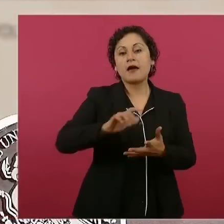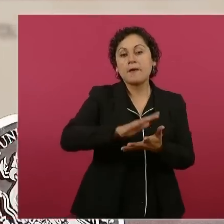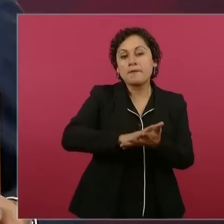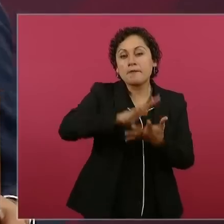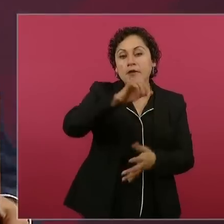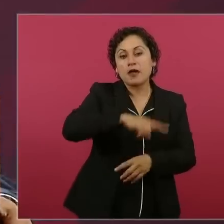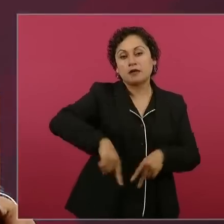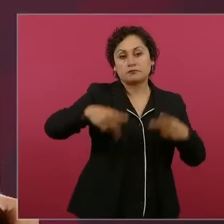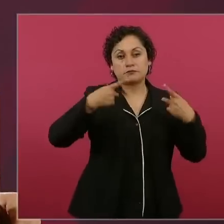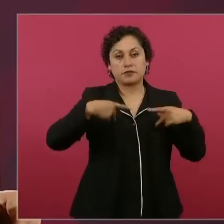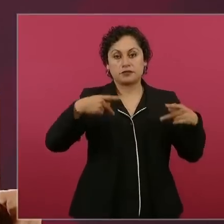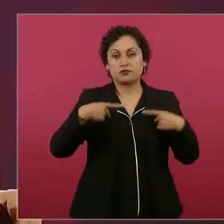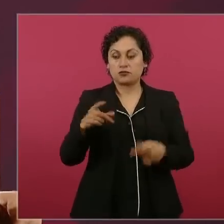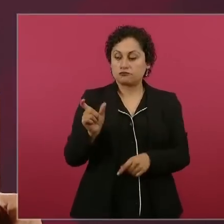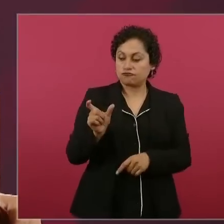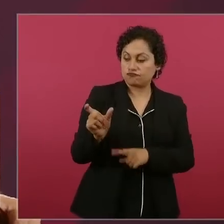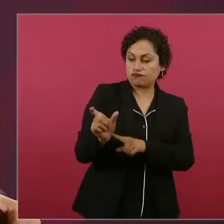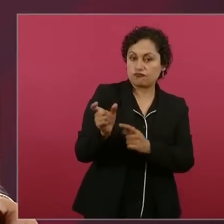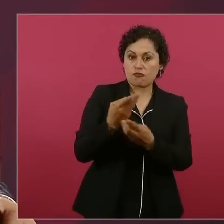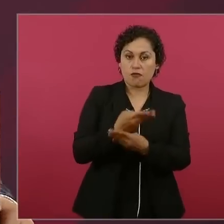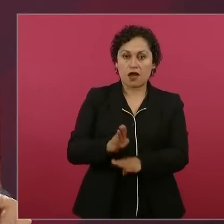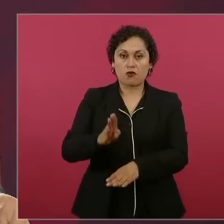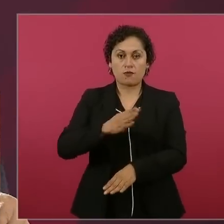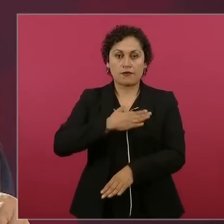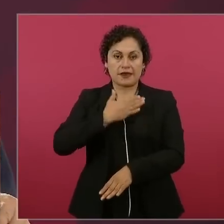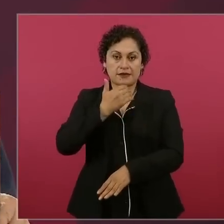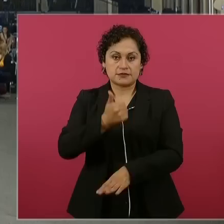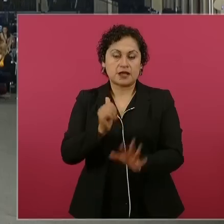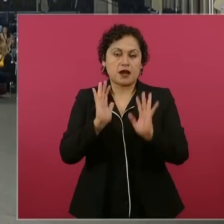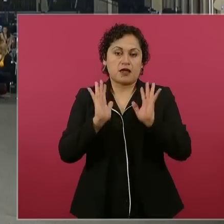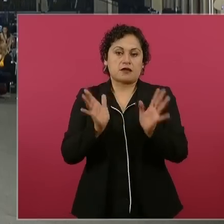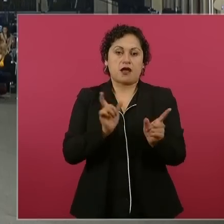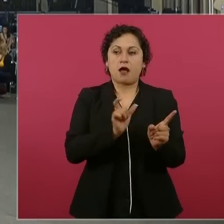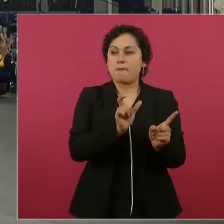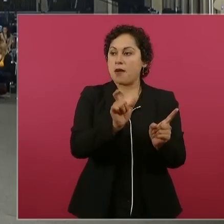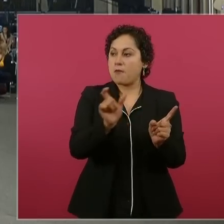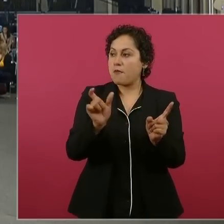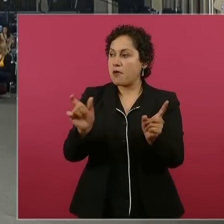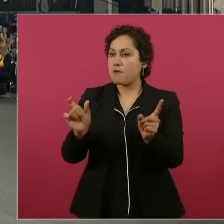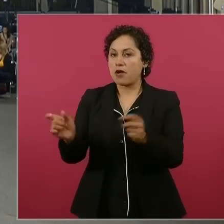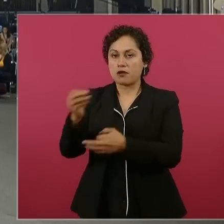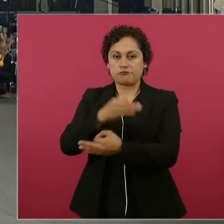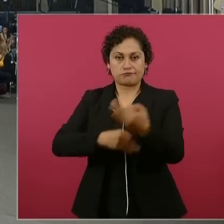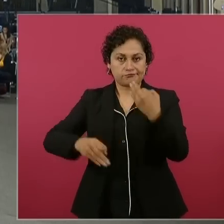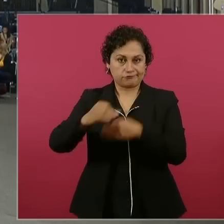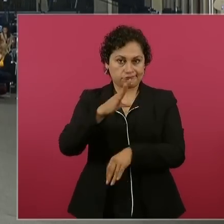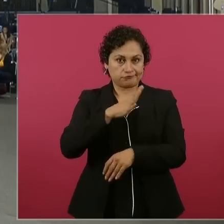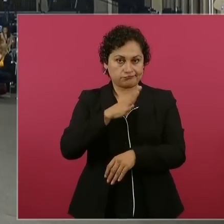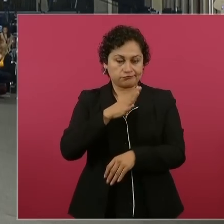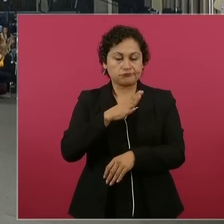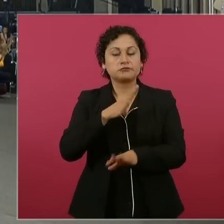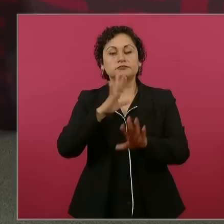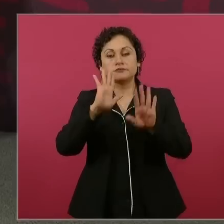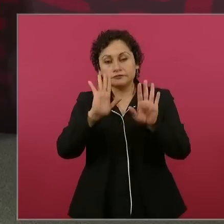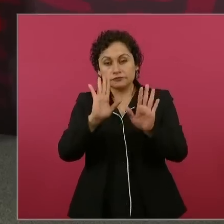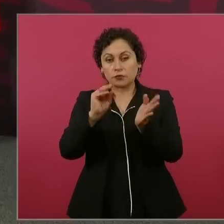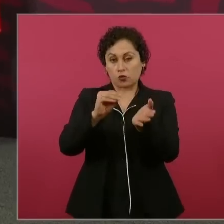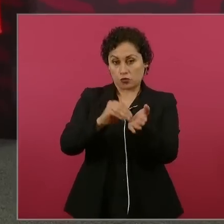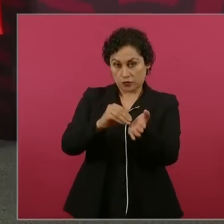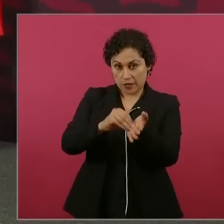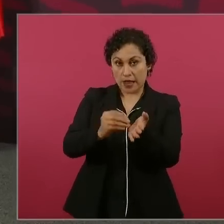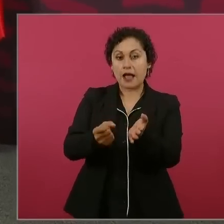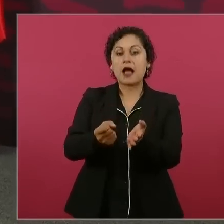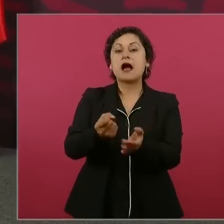Bienestar. Todavía hay como 1,5 millones de adultos